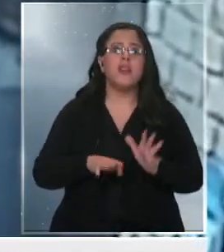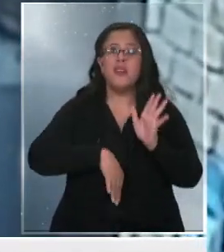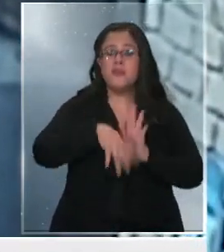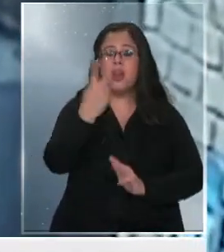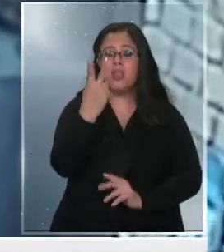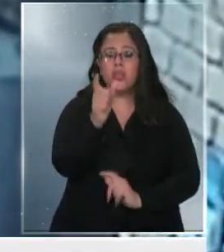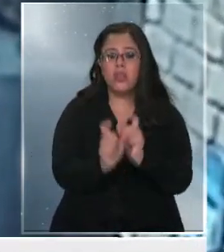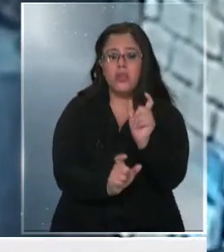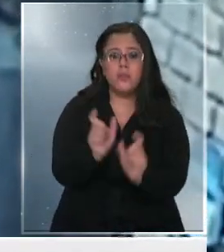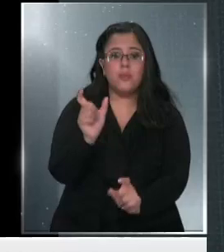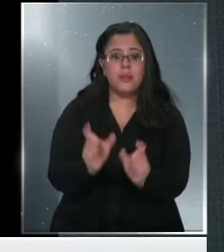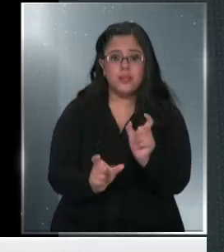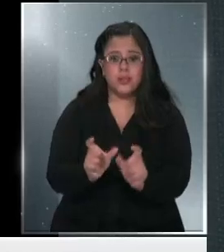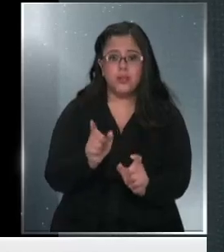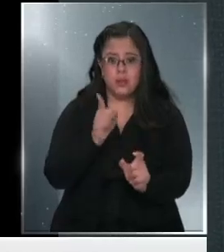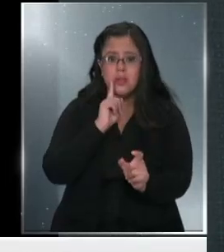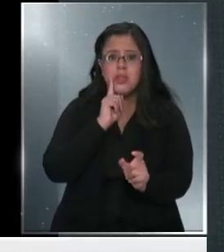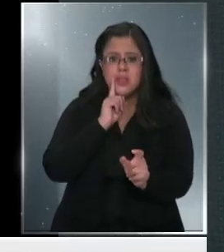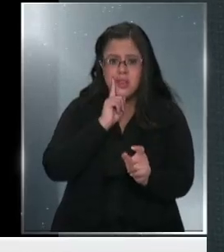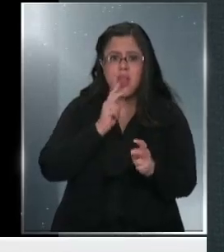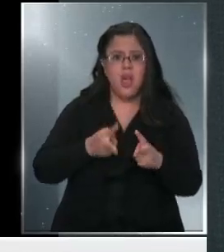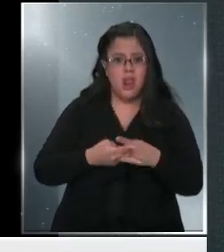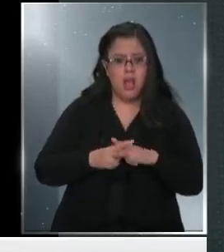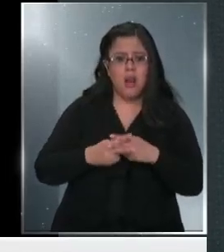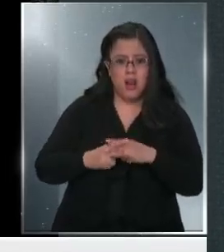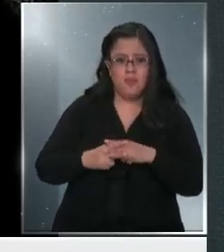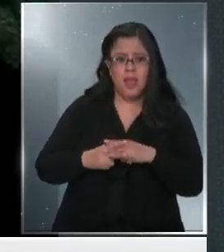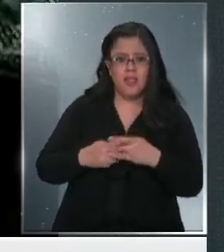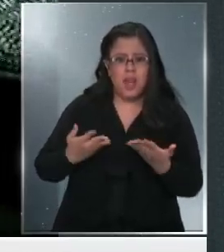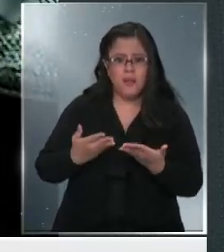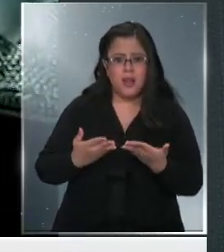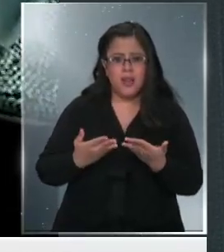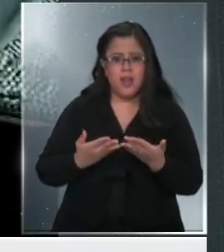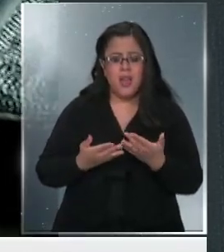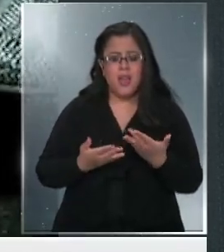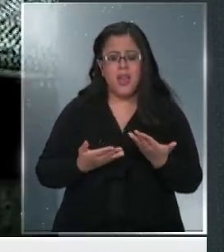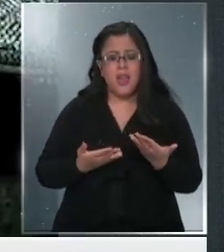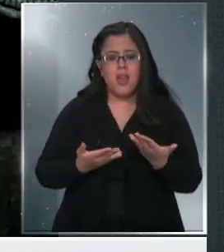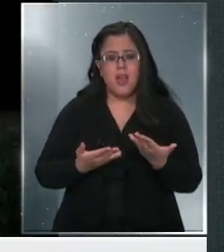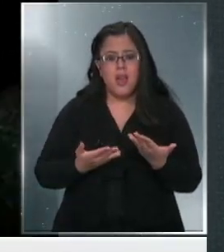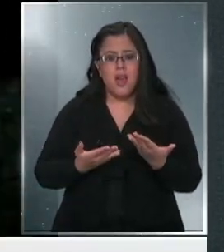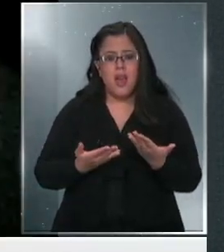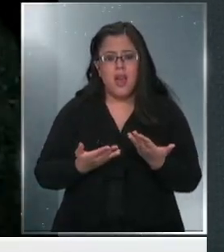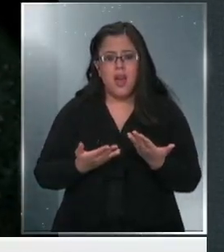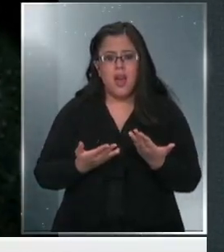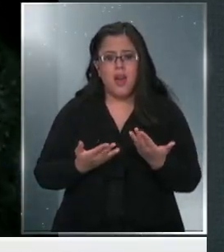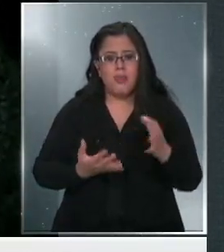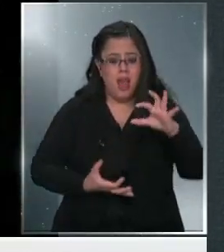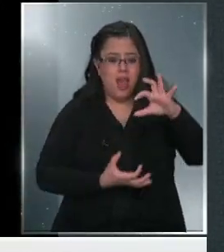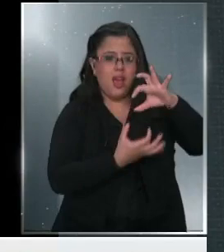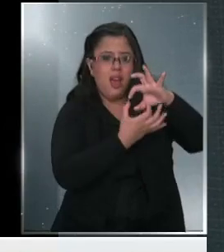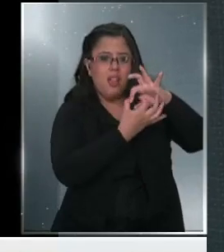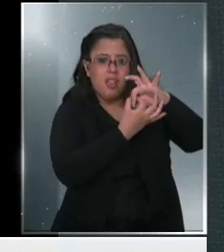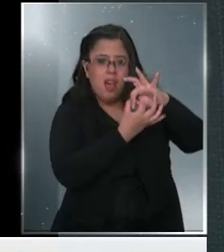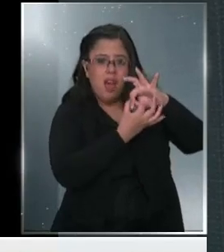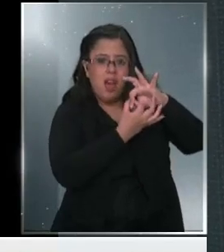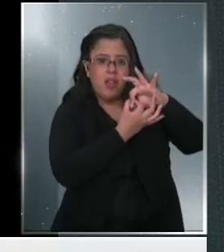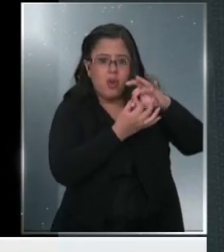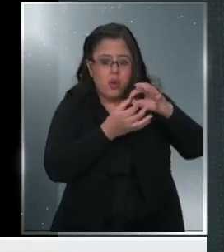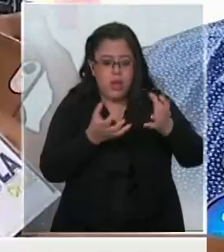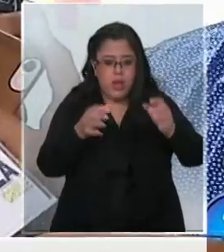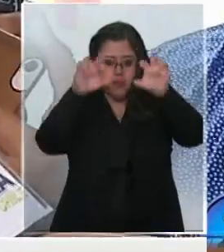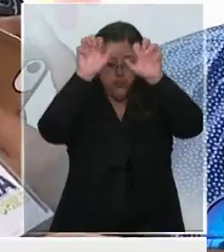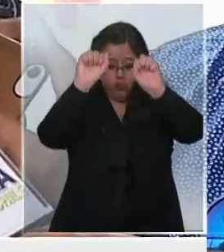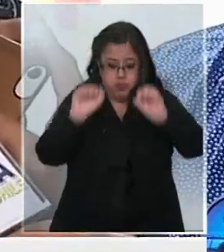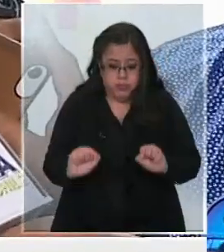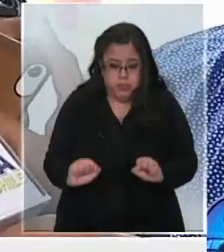personas que portaban elementos para cortar las protecciones de los locales comerciales, y eso da